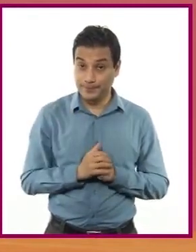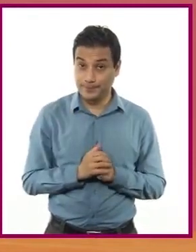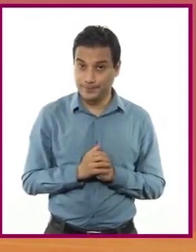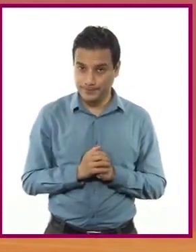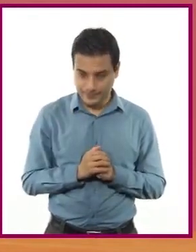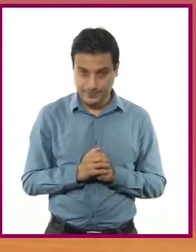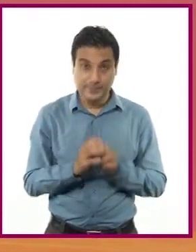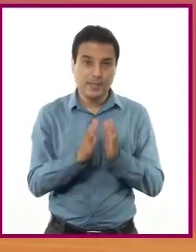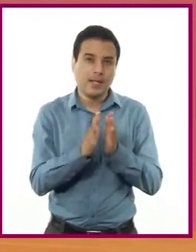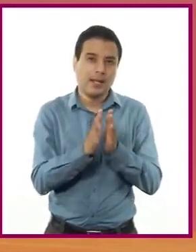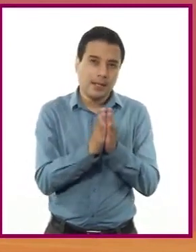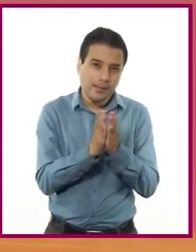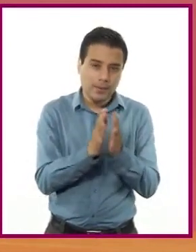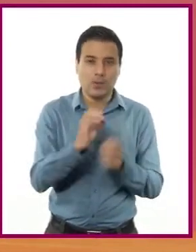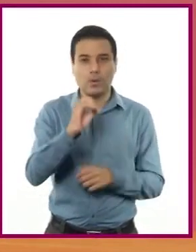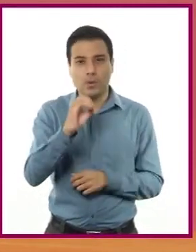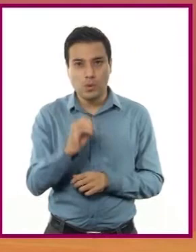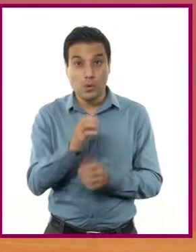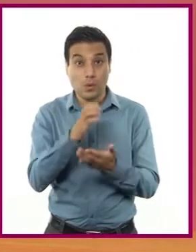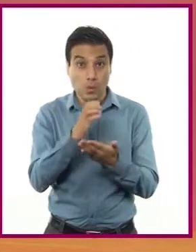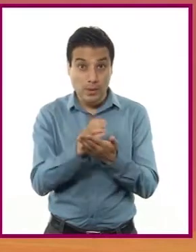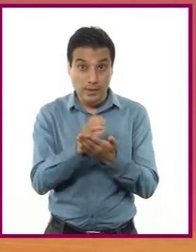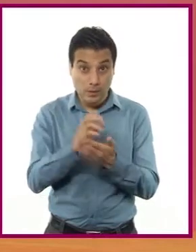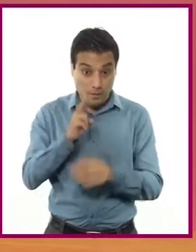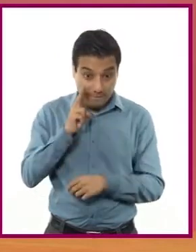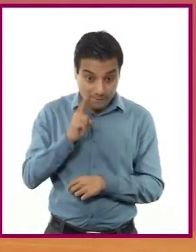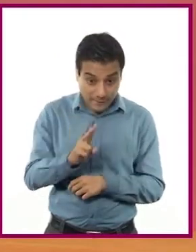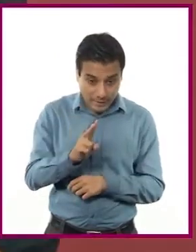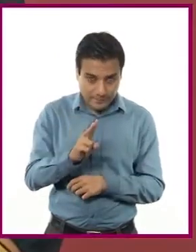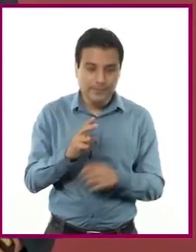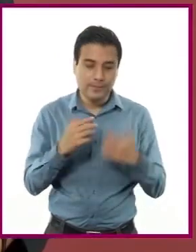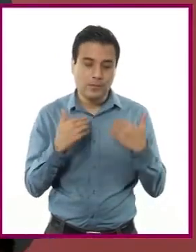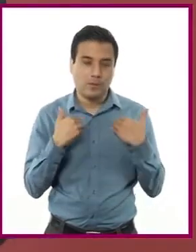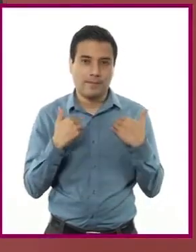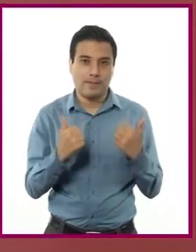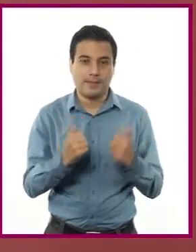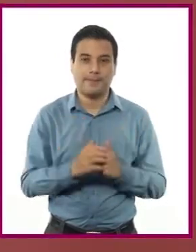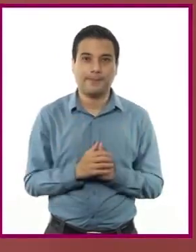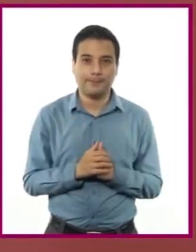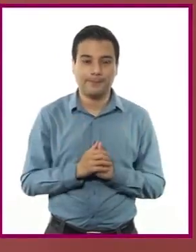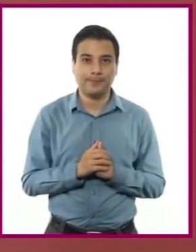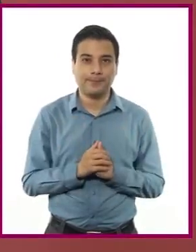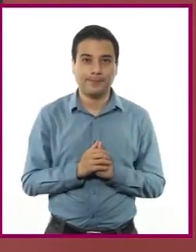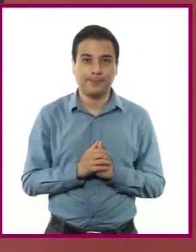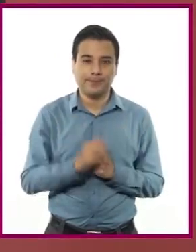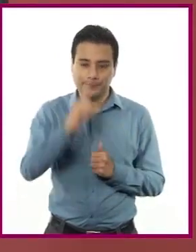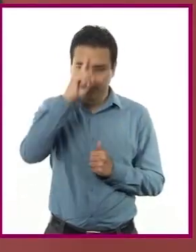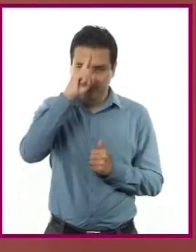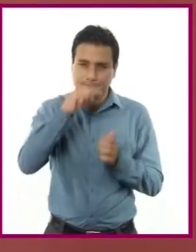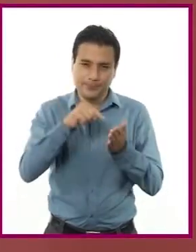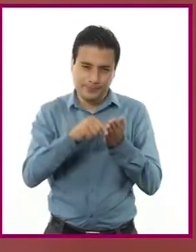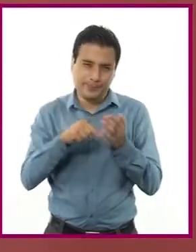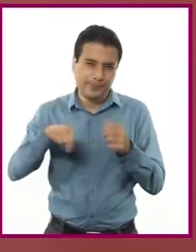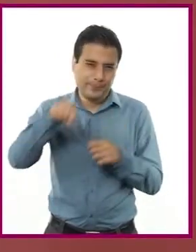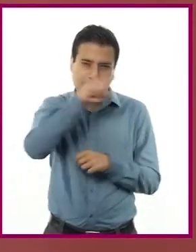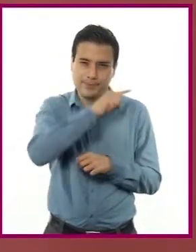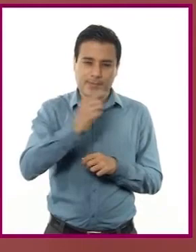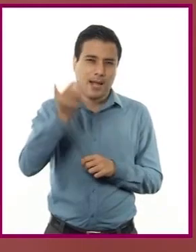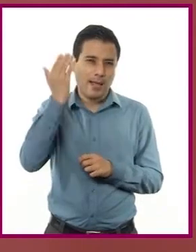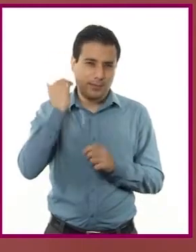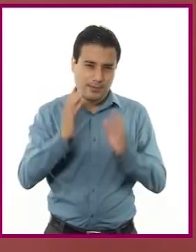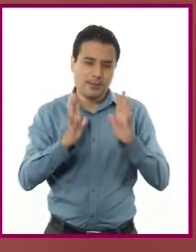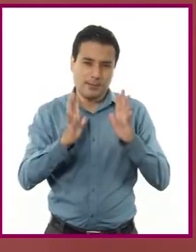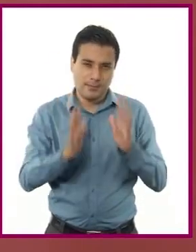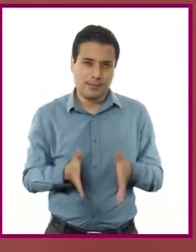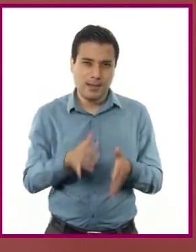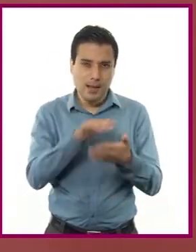de consultar su libro de texto y revisar sus apuntes. Seguramente en algún momento han leído en